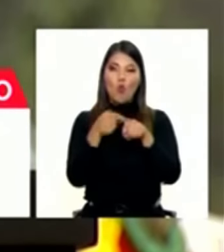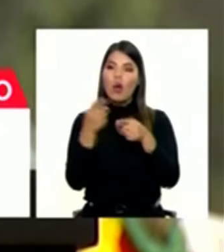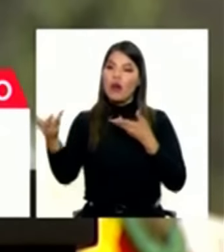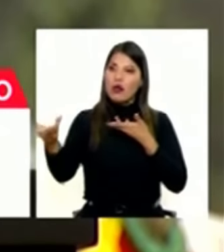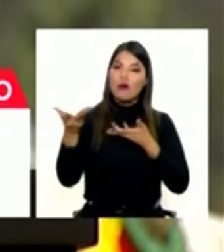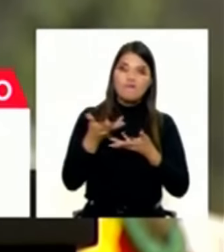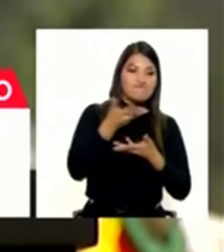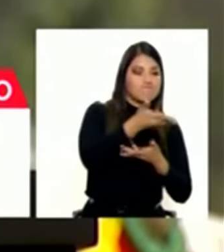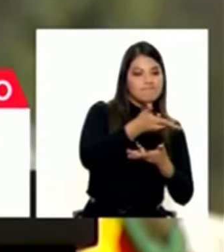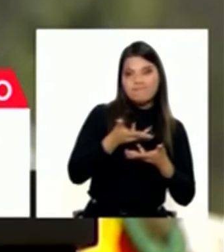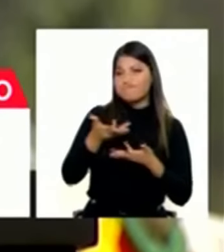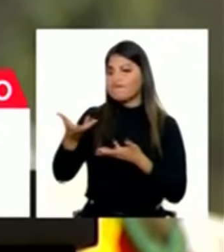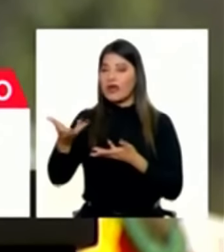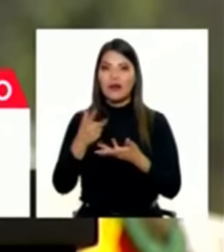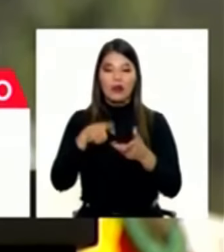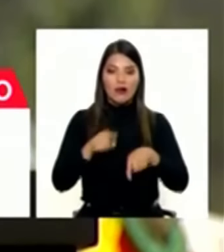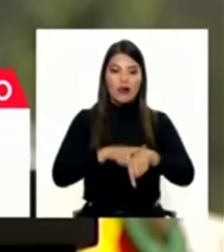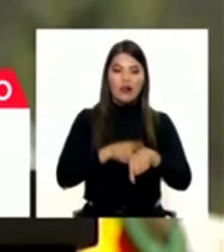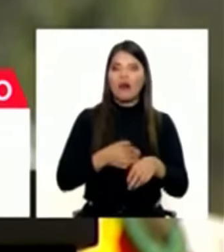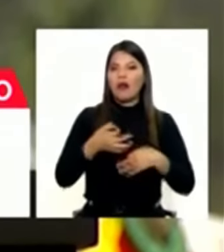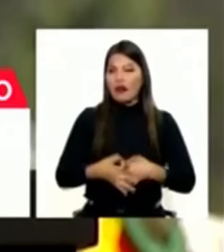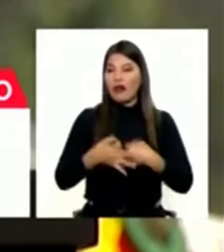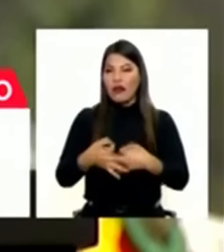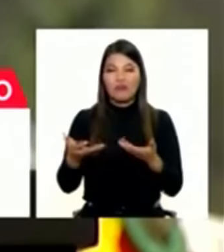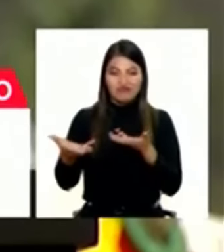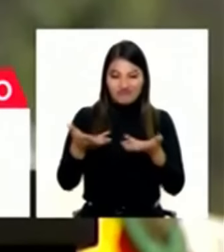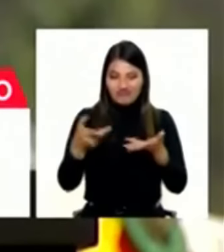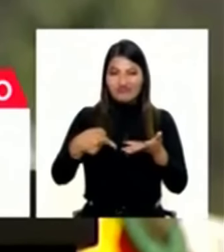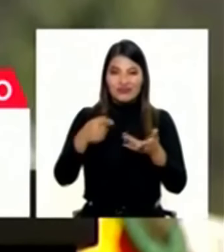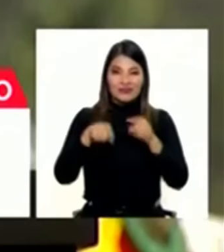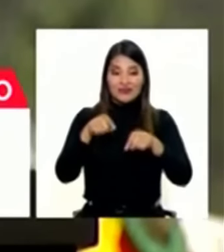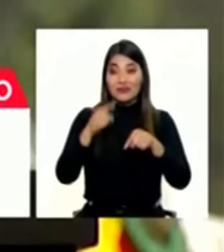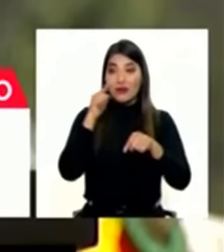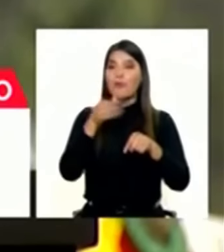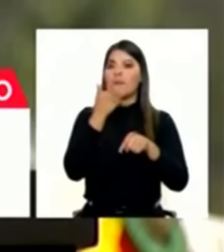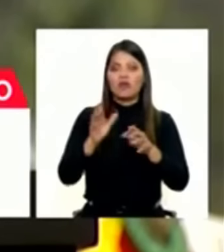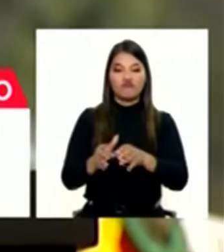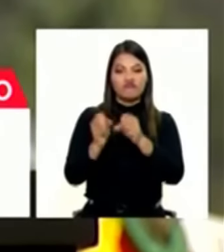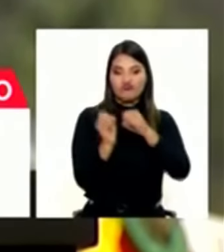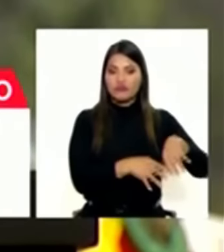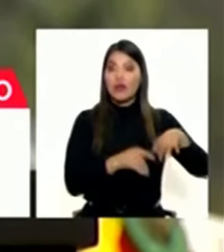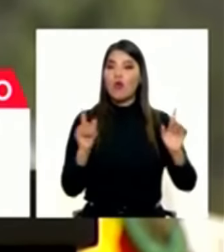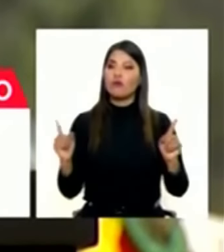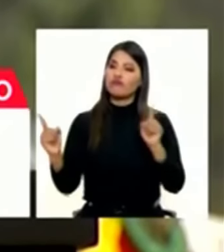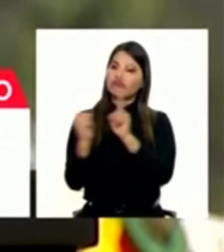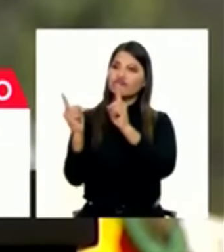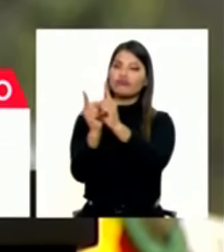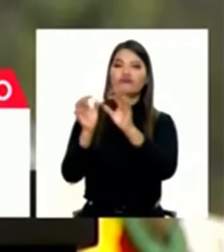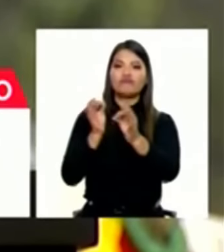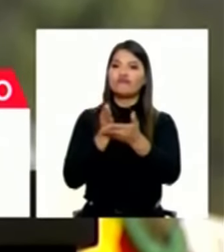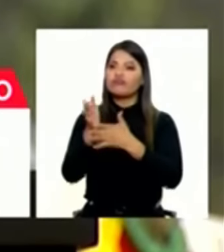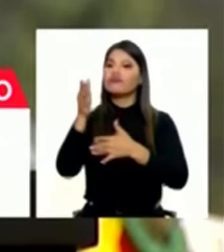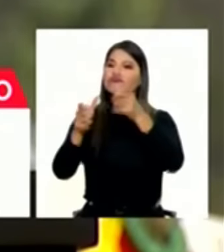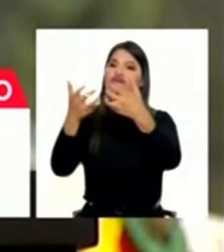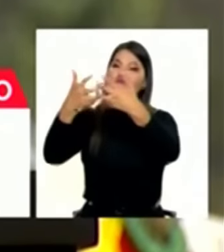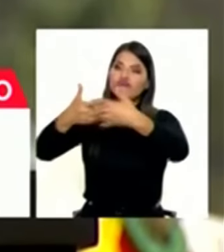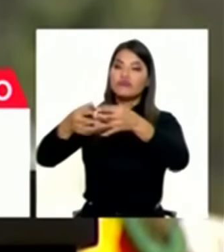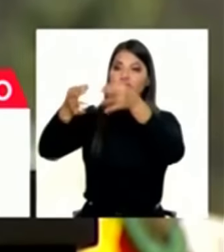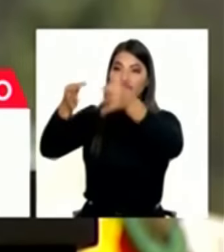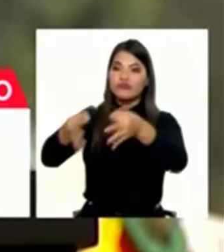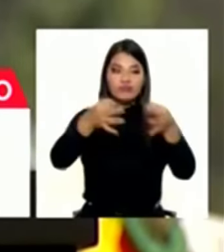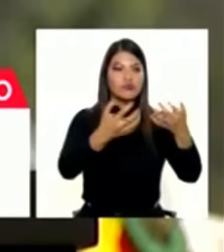que solamente encarecían los procesos, pasando a trabajar directamente con los fabricantes originales en los